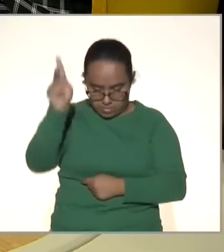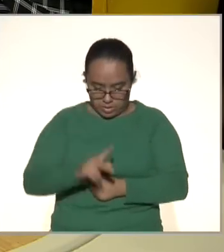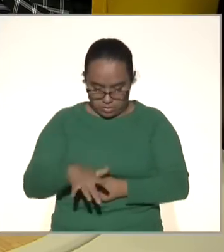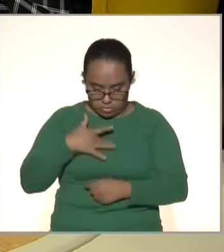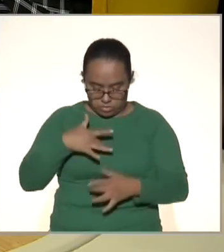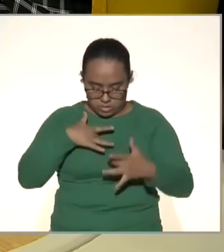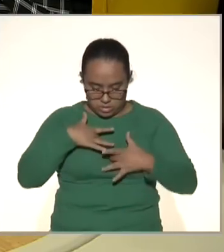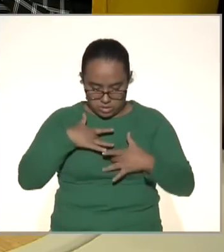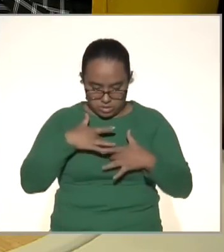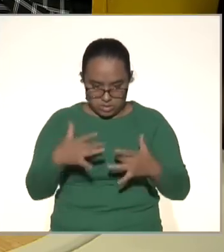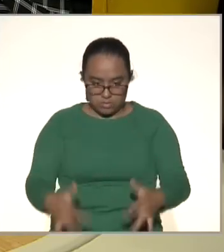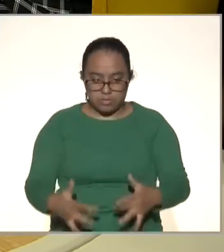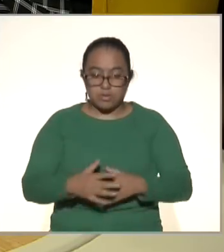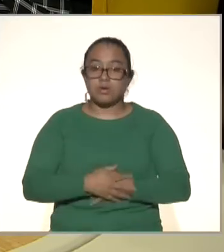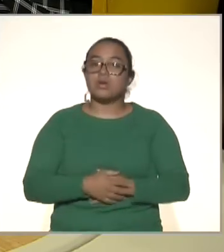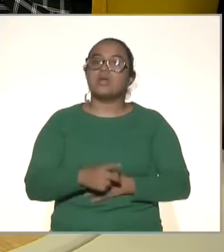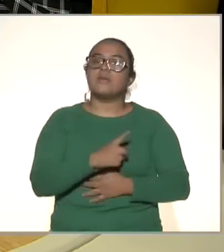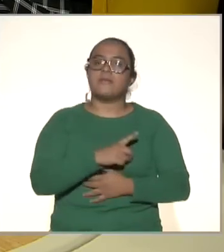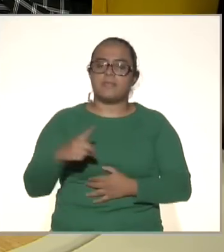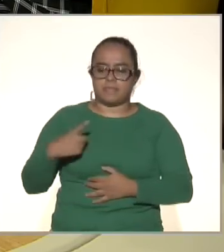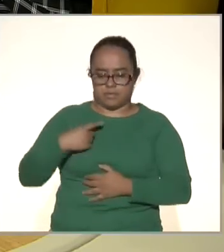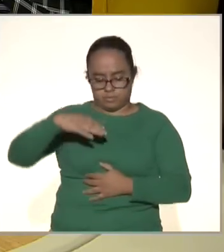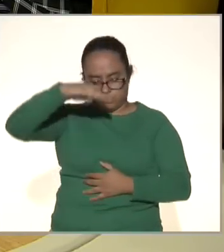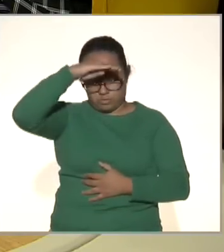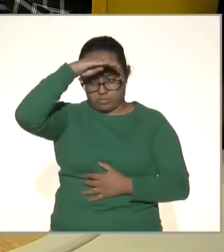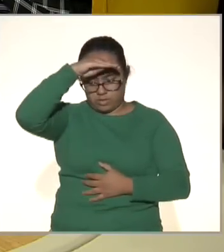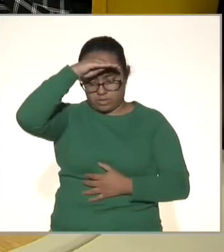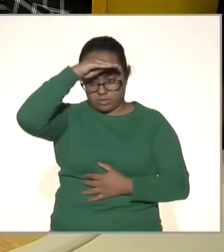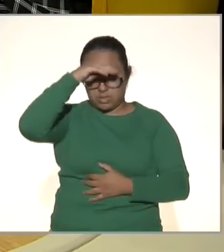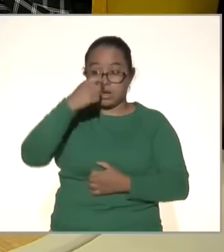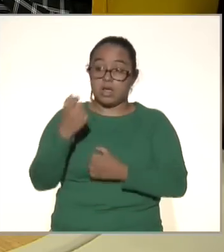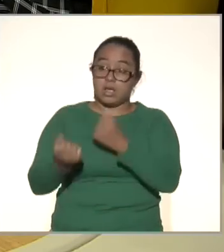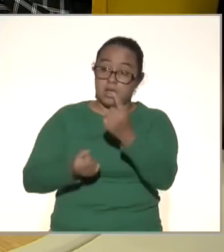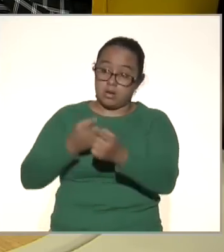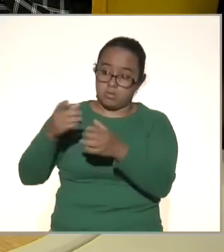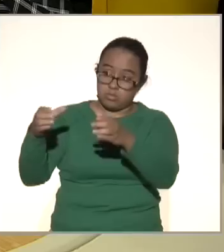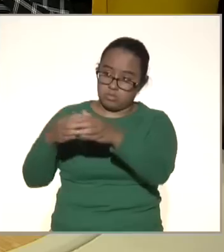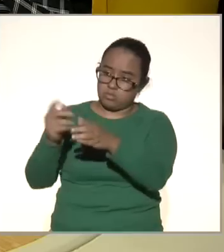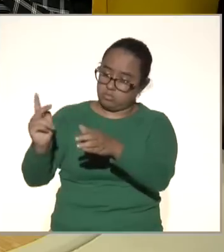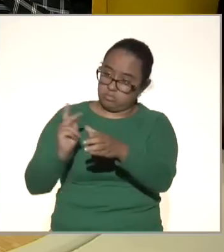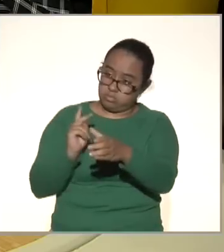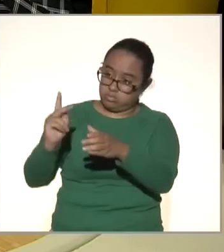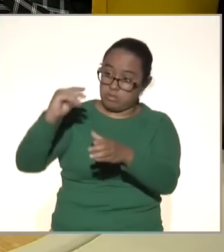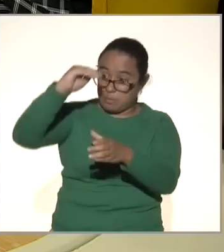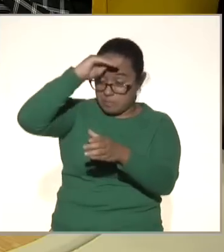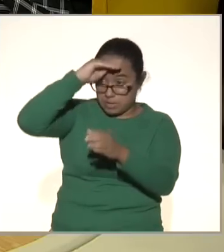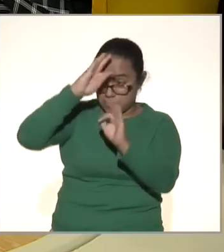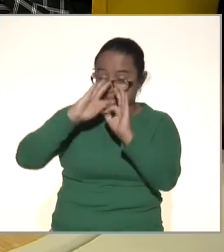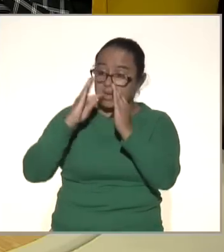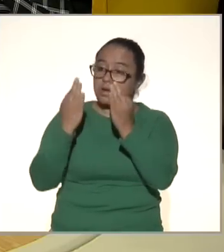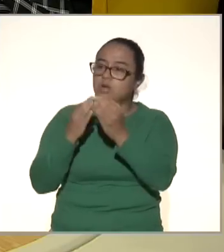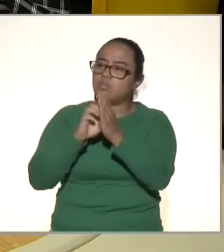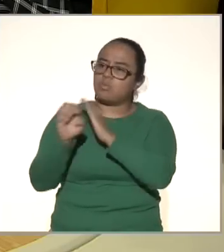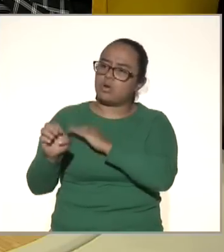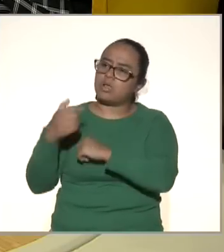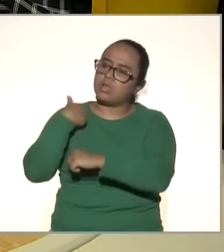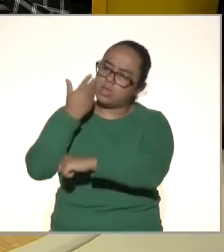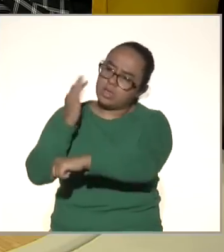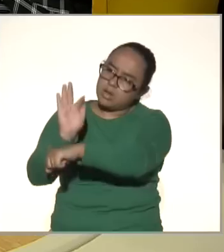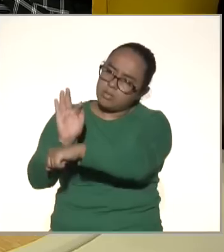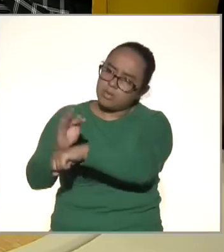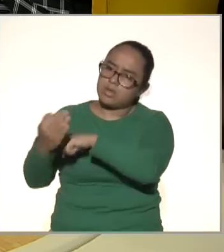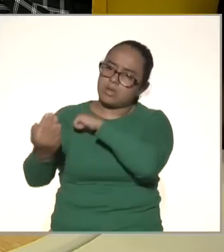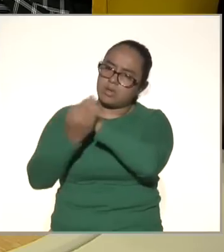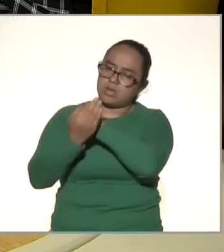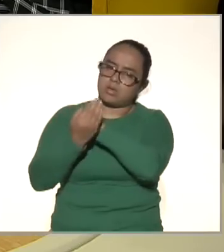los míos. Entonces sí tenemos que custodiar a aquellos que sí están en la misma sintonía de querer el bienestar común,